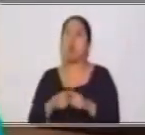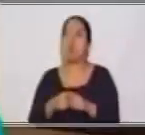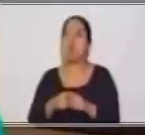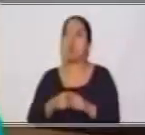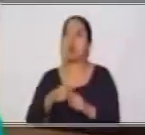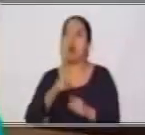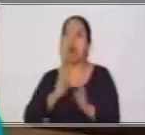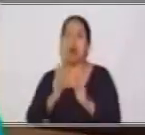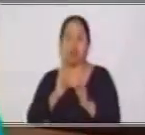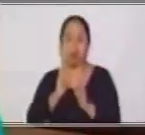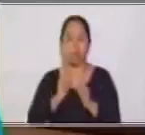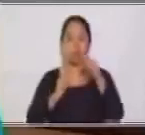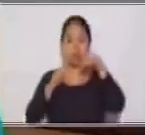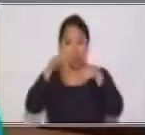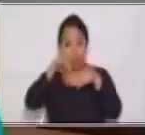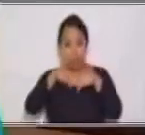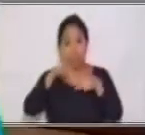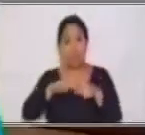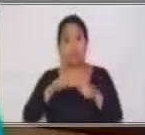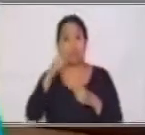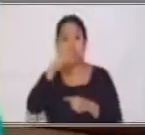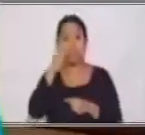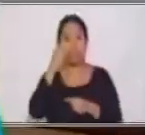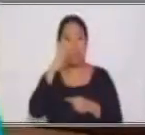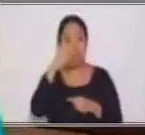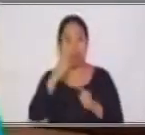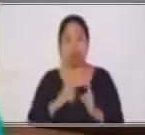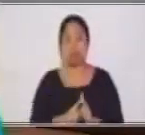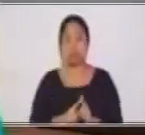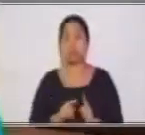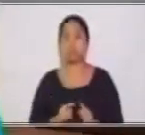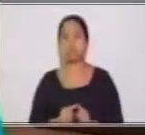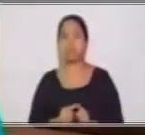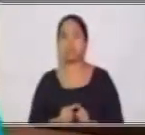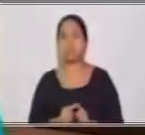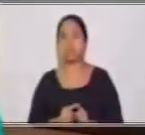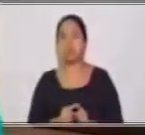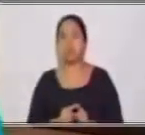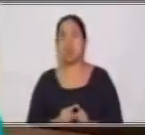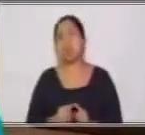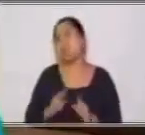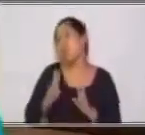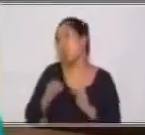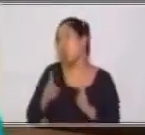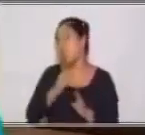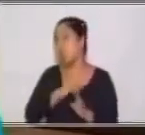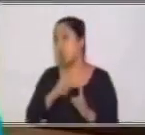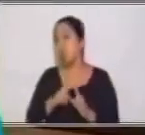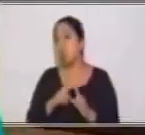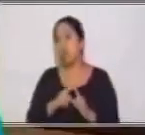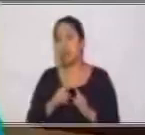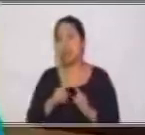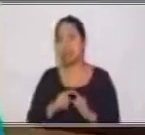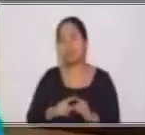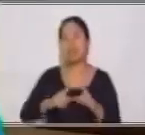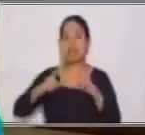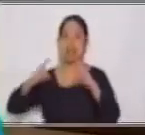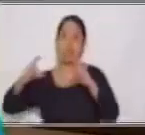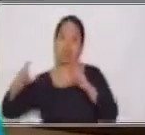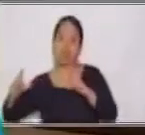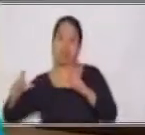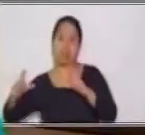los acrónimos, escribes la sigla o el acrónimo según corresponda y entre paréntesis lo